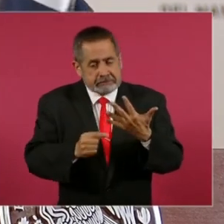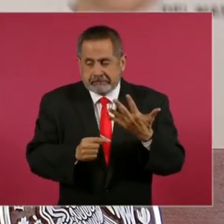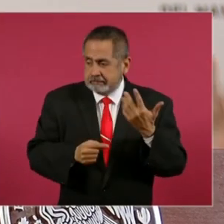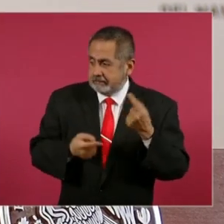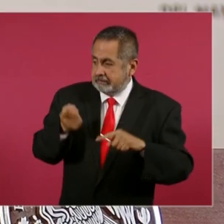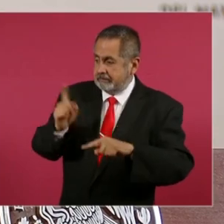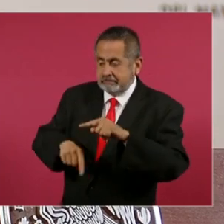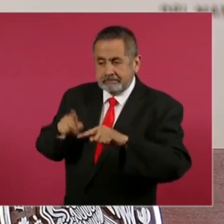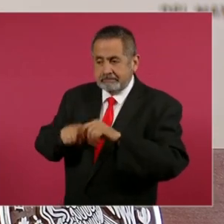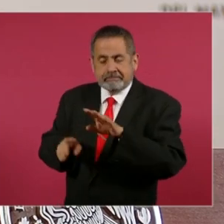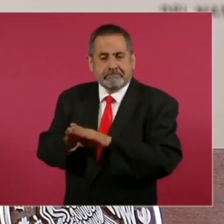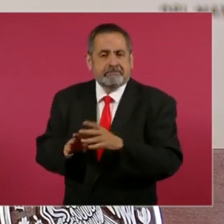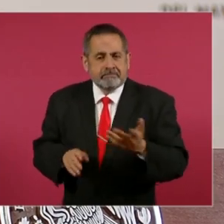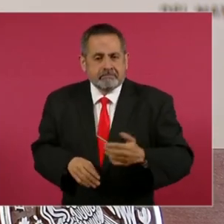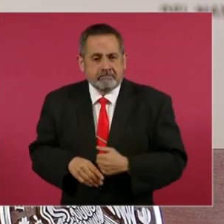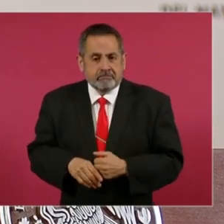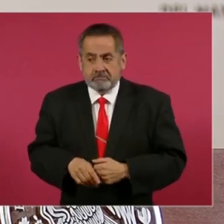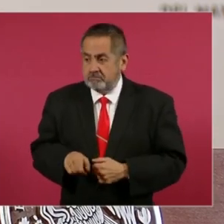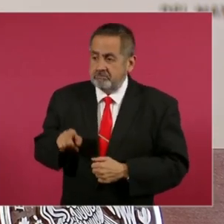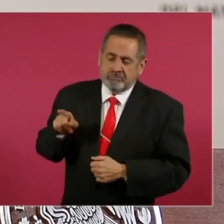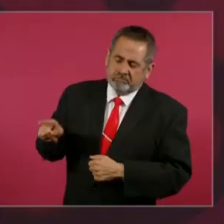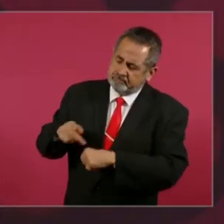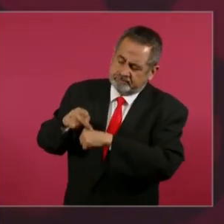de que yo llegara.